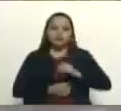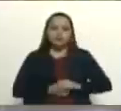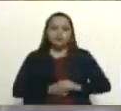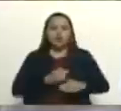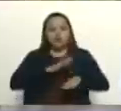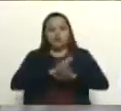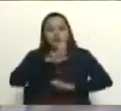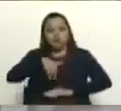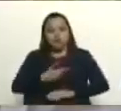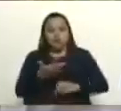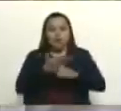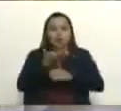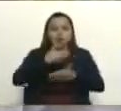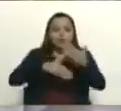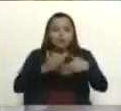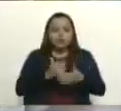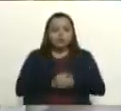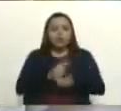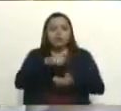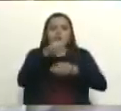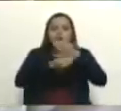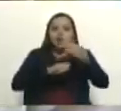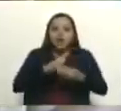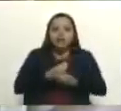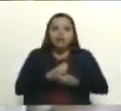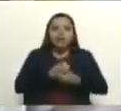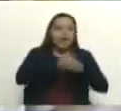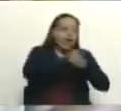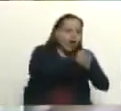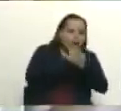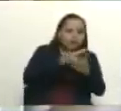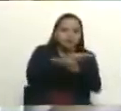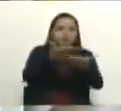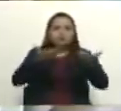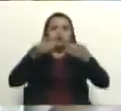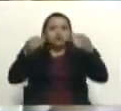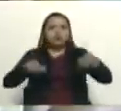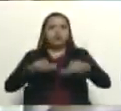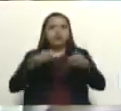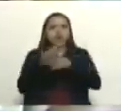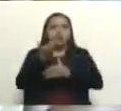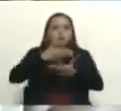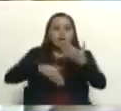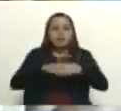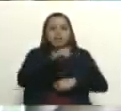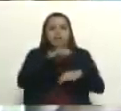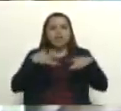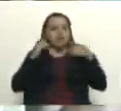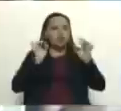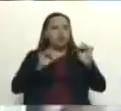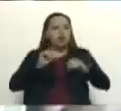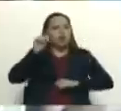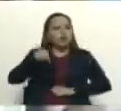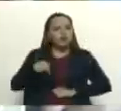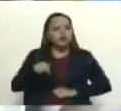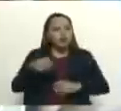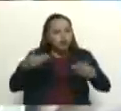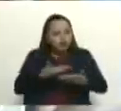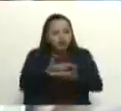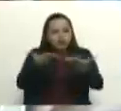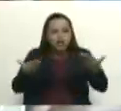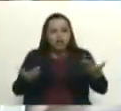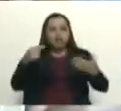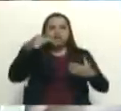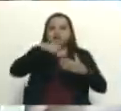eso nos hace quererlos infinitamente. Y compartir este dolor hoy con ustedes desde lo